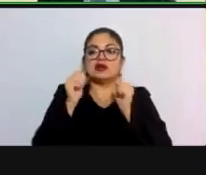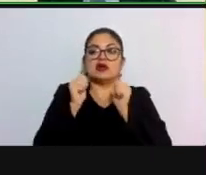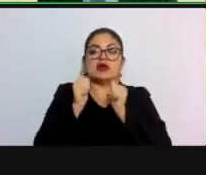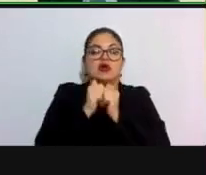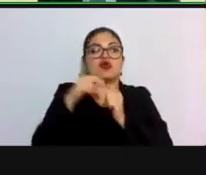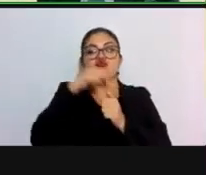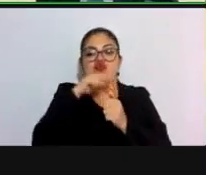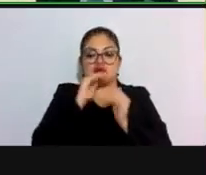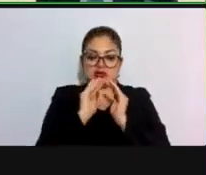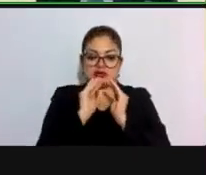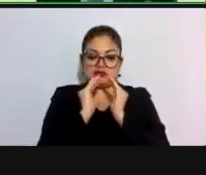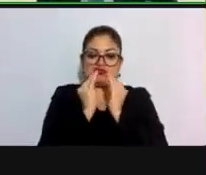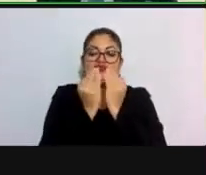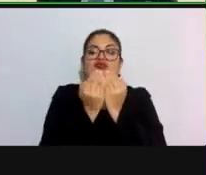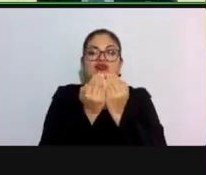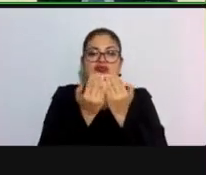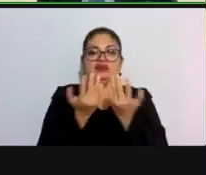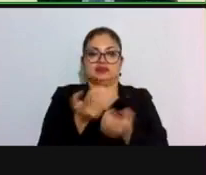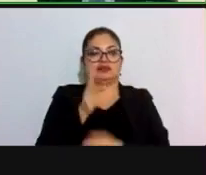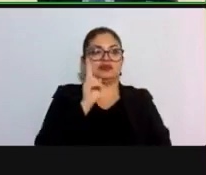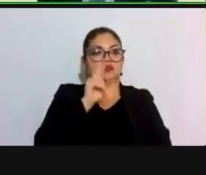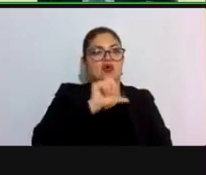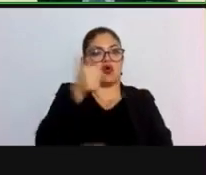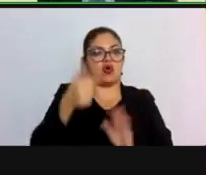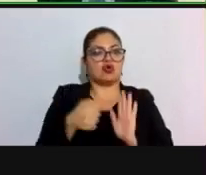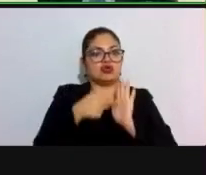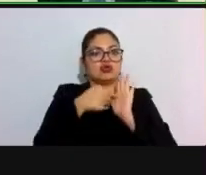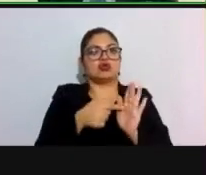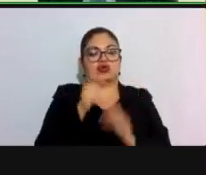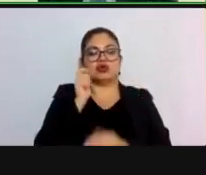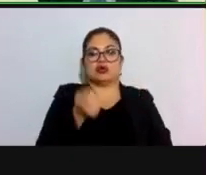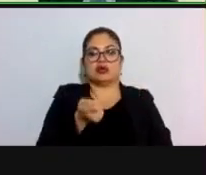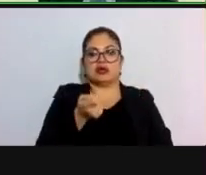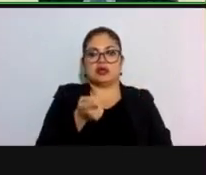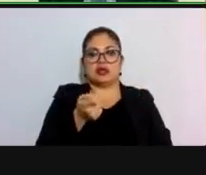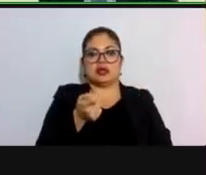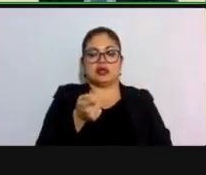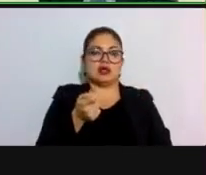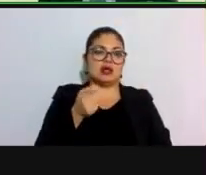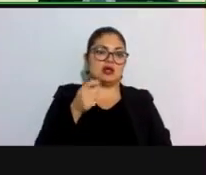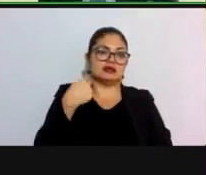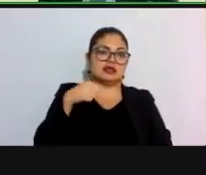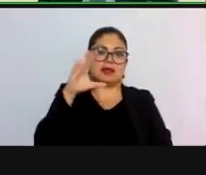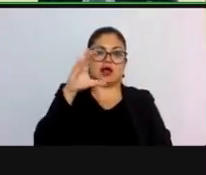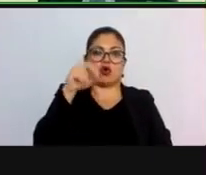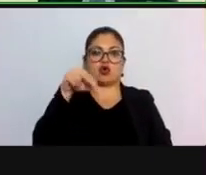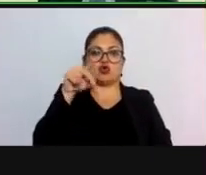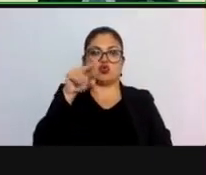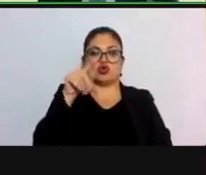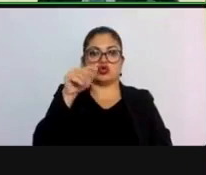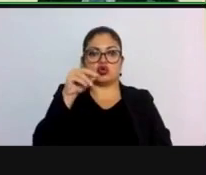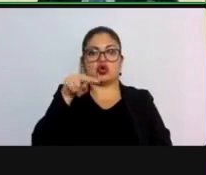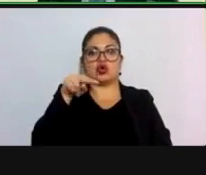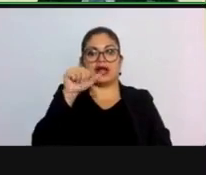Aquí apreciamos la presencia de lo que sería el conducto nasofrontal fracturado. Estos